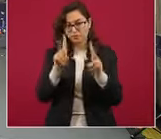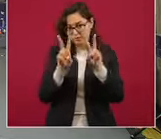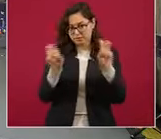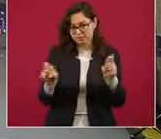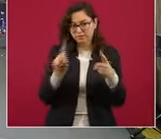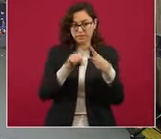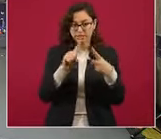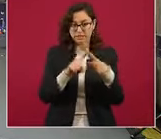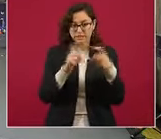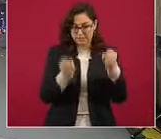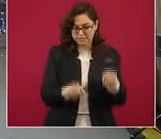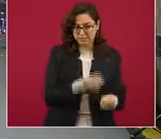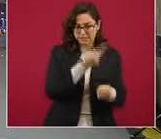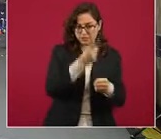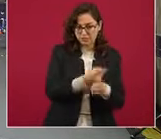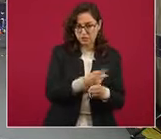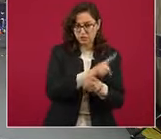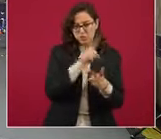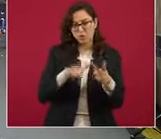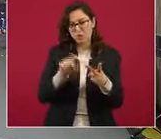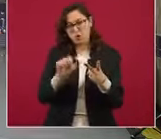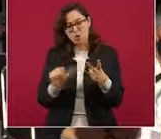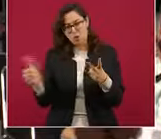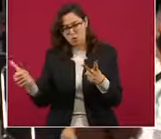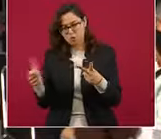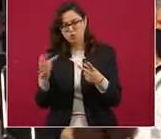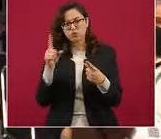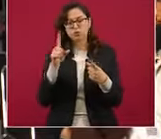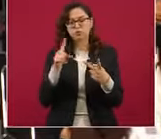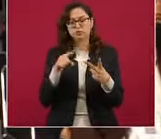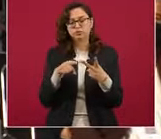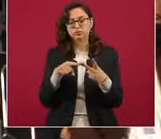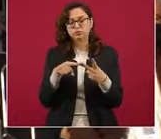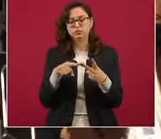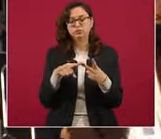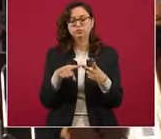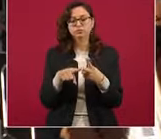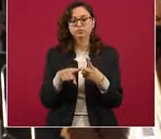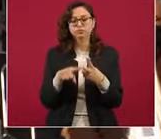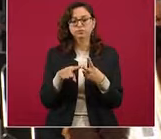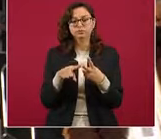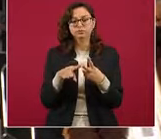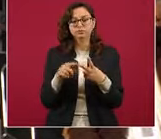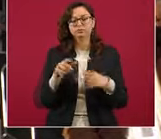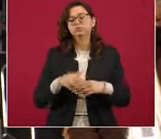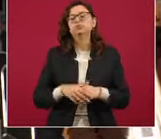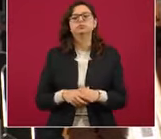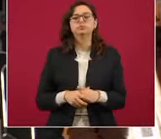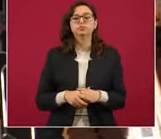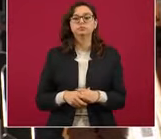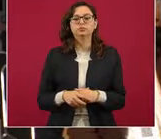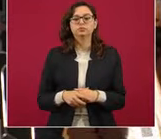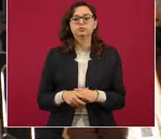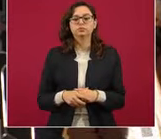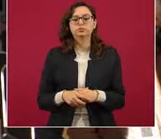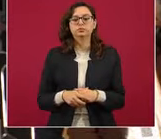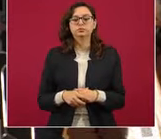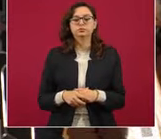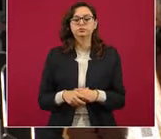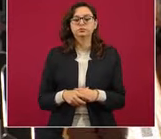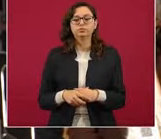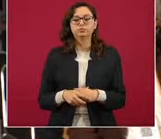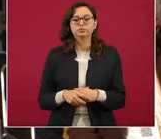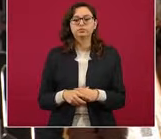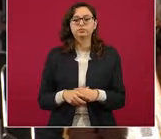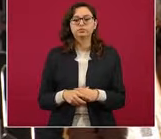que es diferente. Empiezo con este último. Usted ha hablado de la